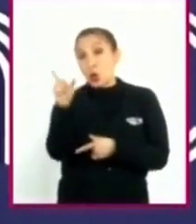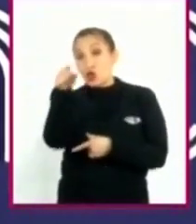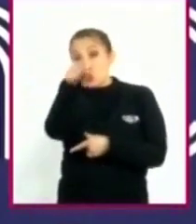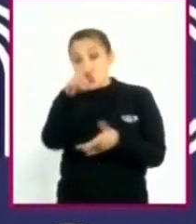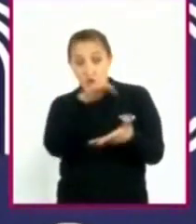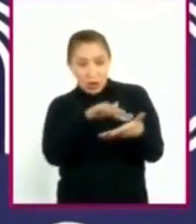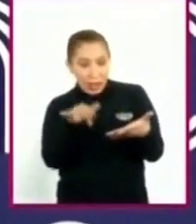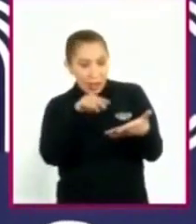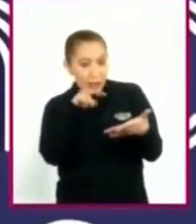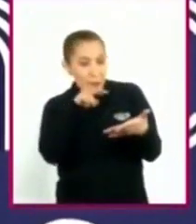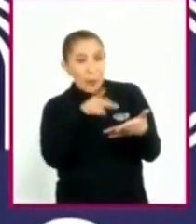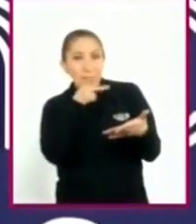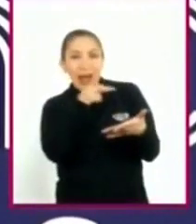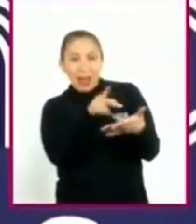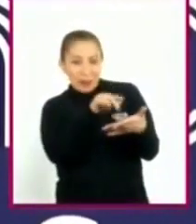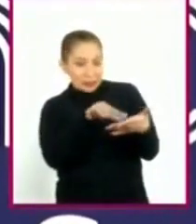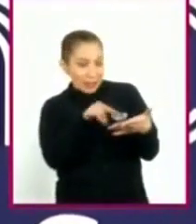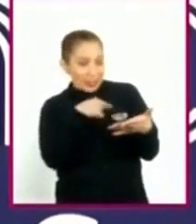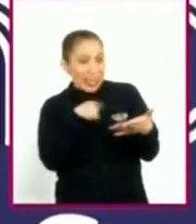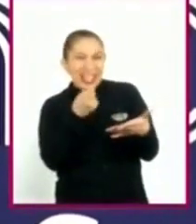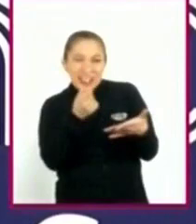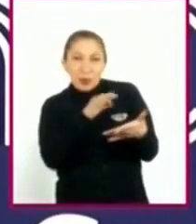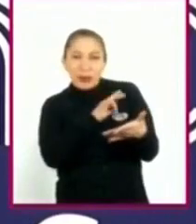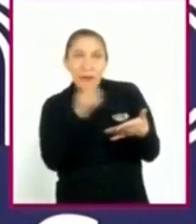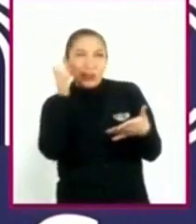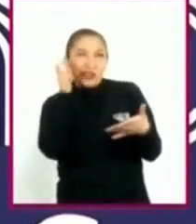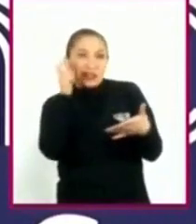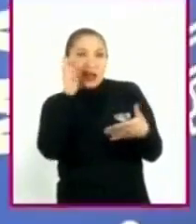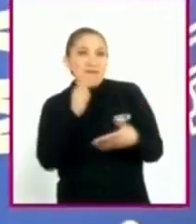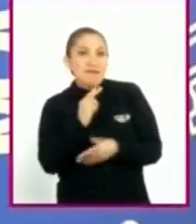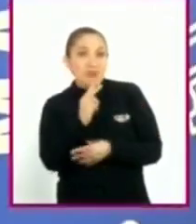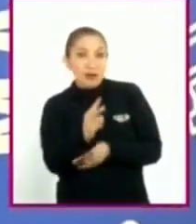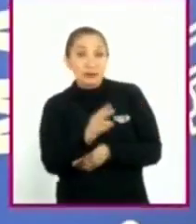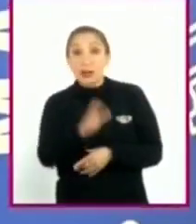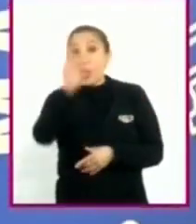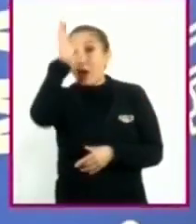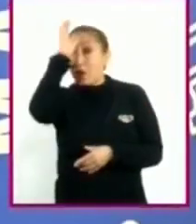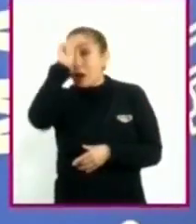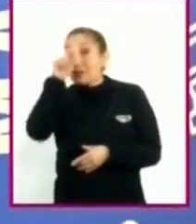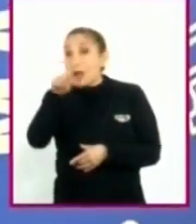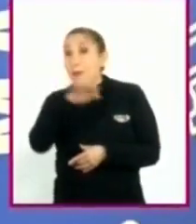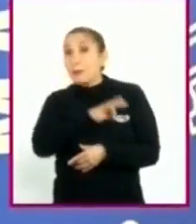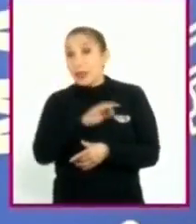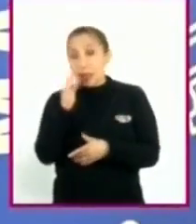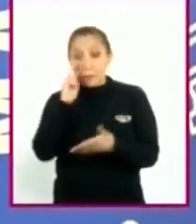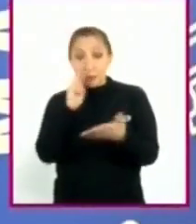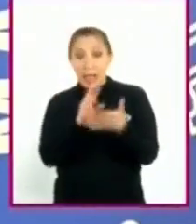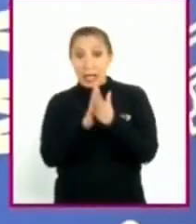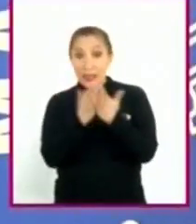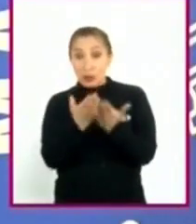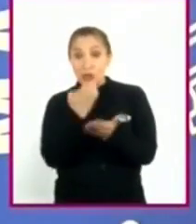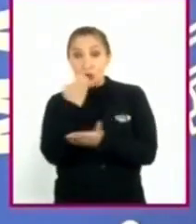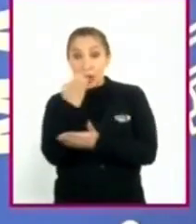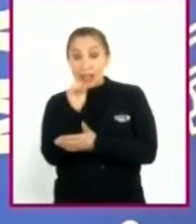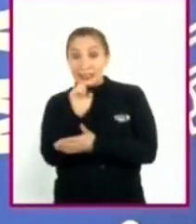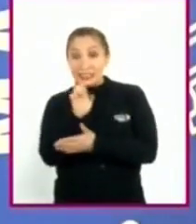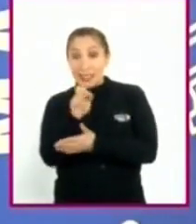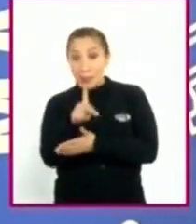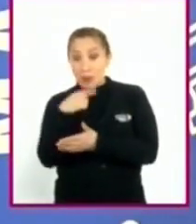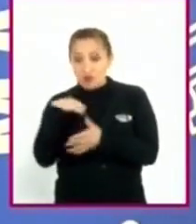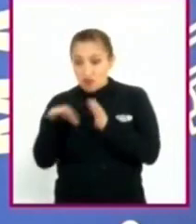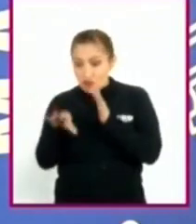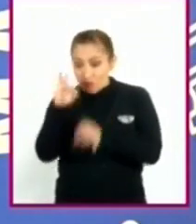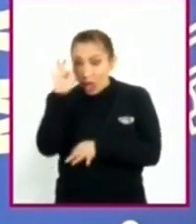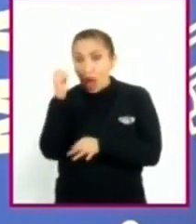leerlos, más que ver palabras escritas, casi podemos escuchar su voz. Recuerden que pueden revisar sus libros de texto en los que